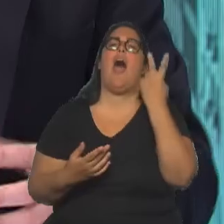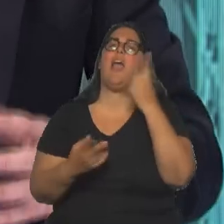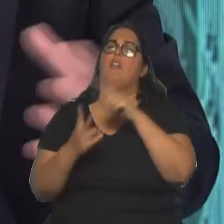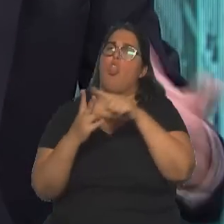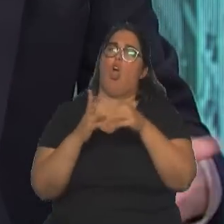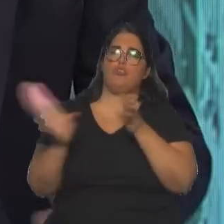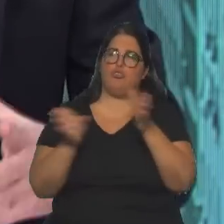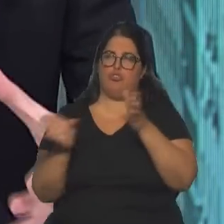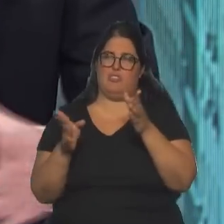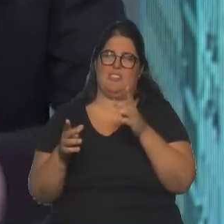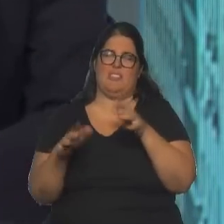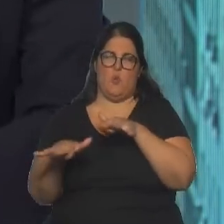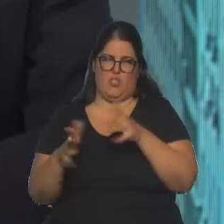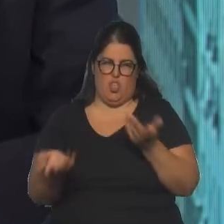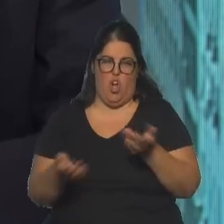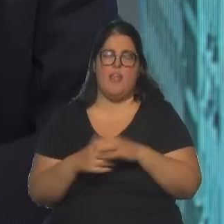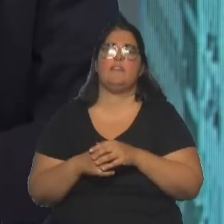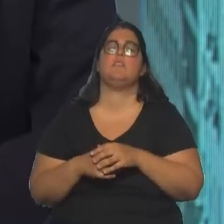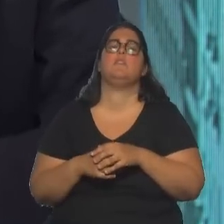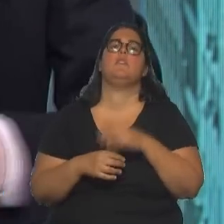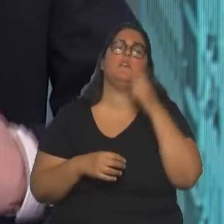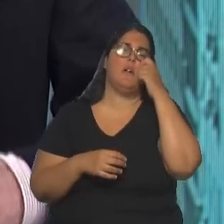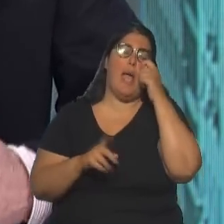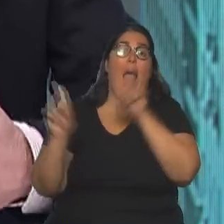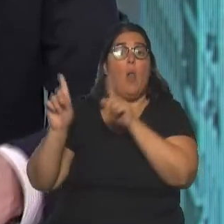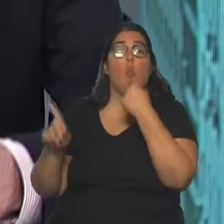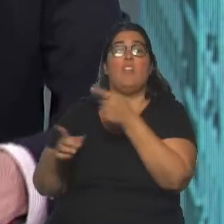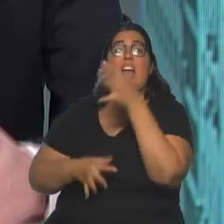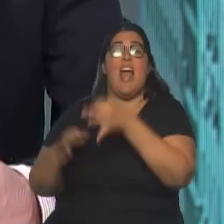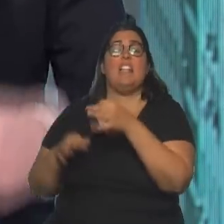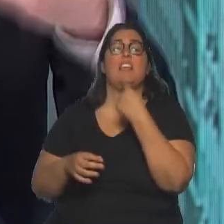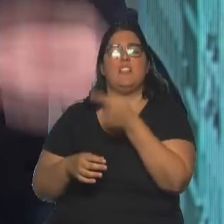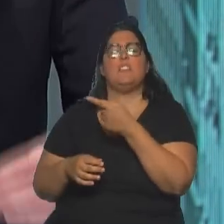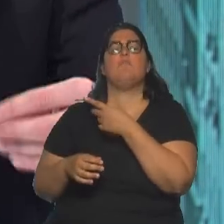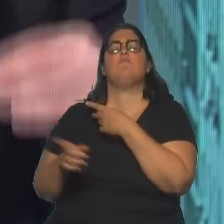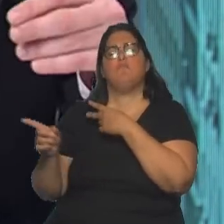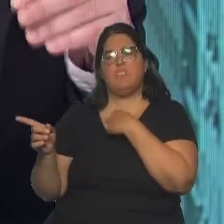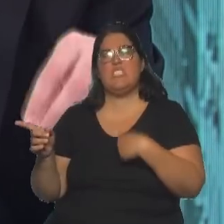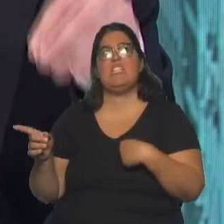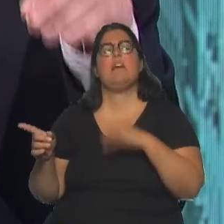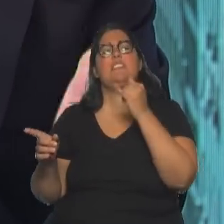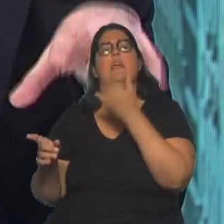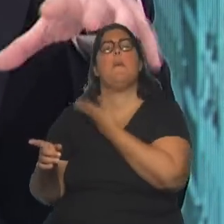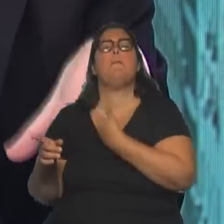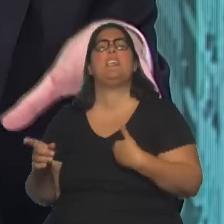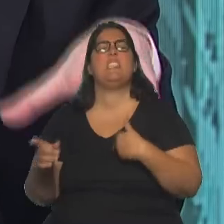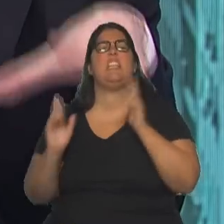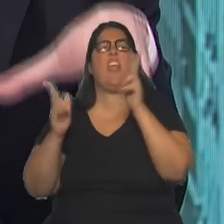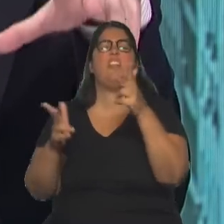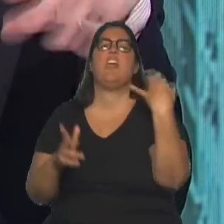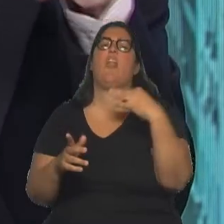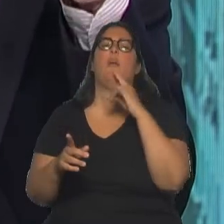Por un lado, un conjunto de análisis que señalan que incluso China, más allá del planteo de Xi de que esta debe ser una cuestión resuelta por